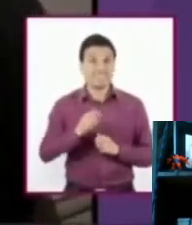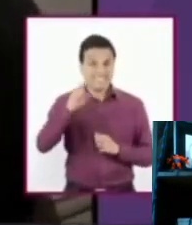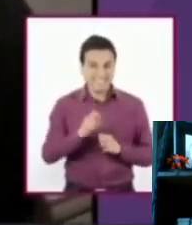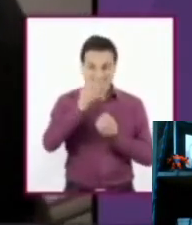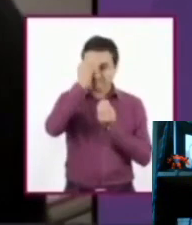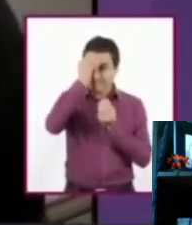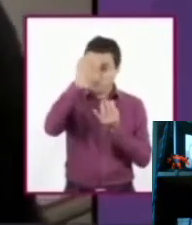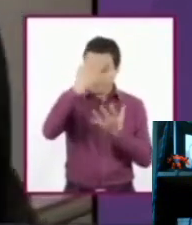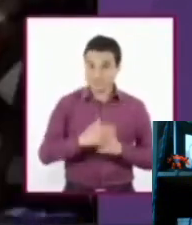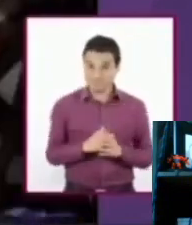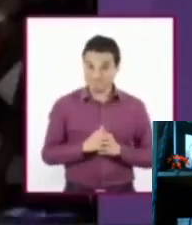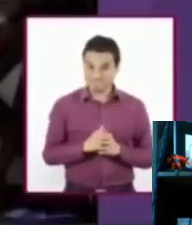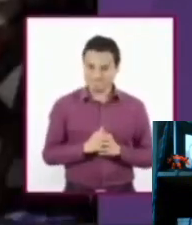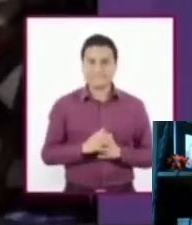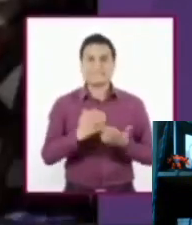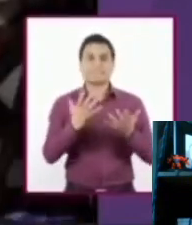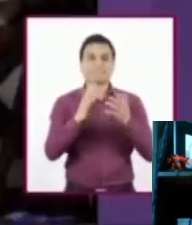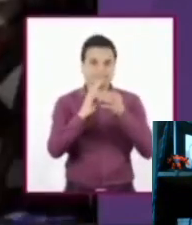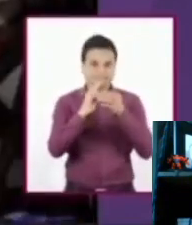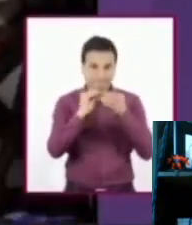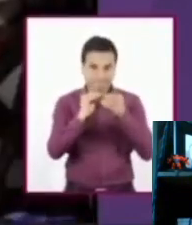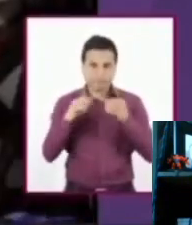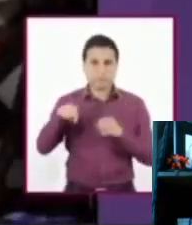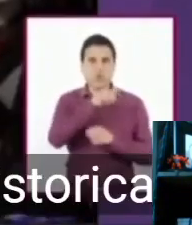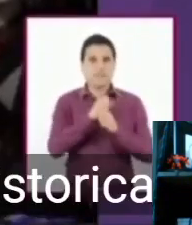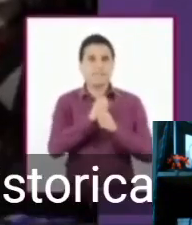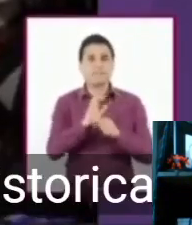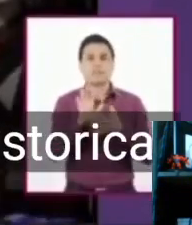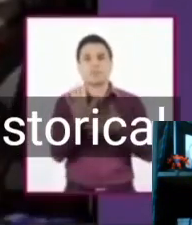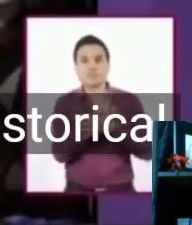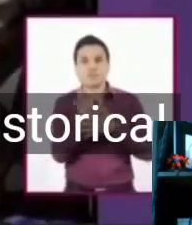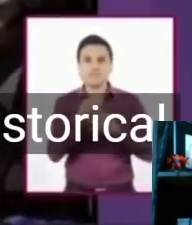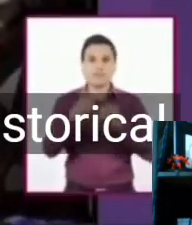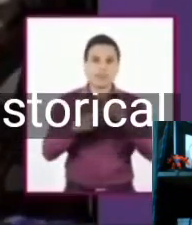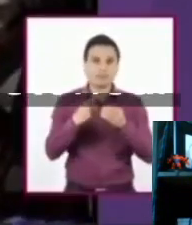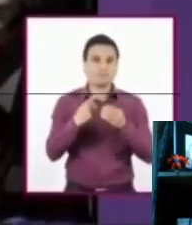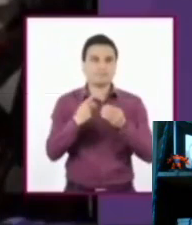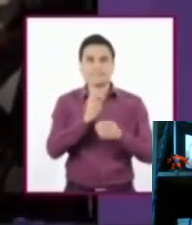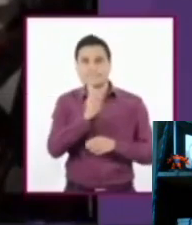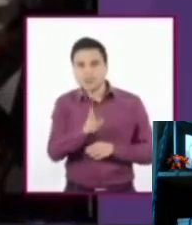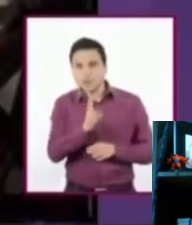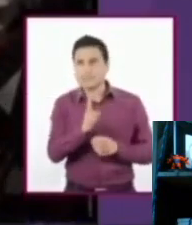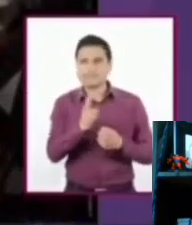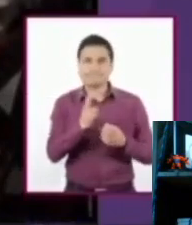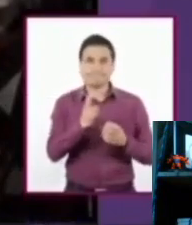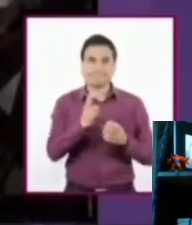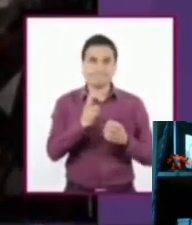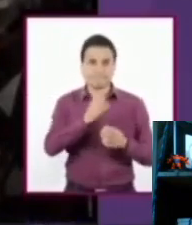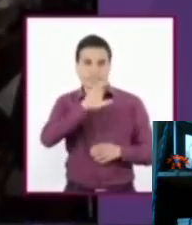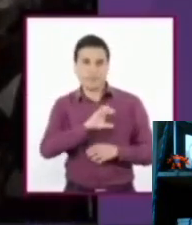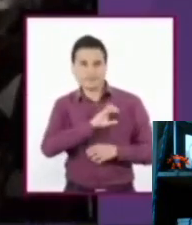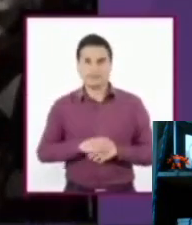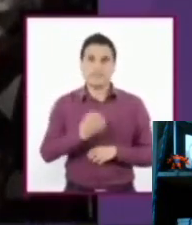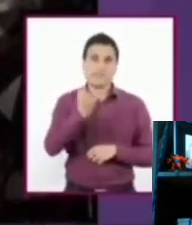information si es jorge negrete pedro